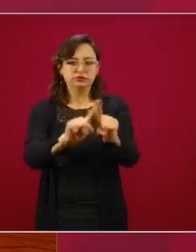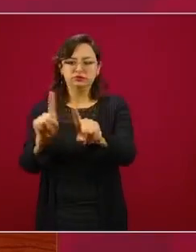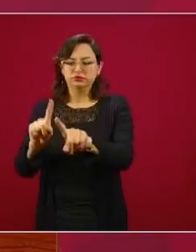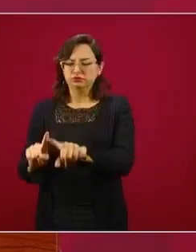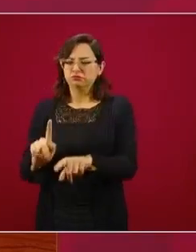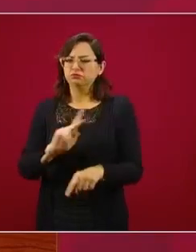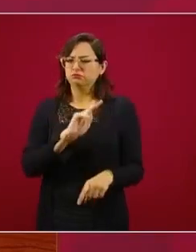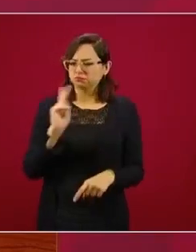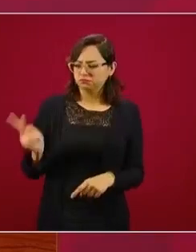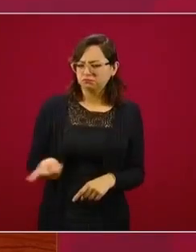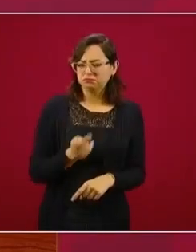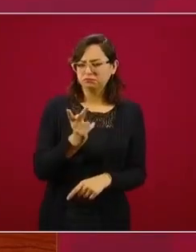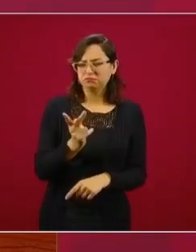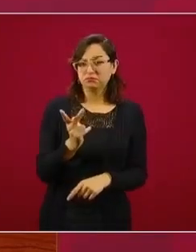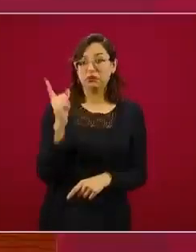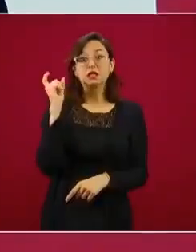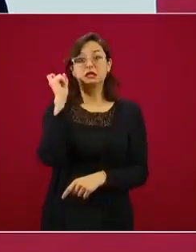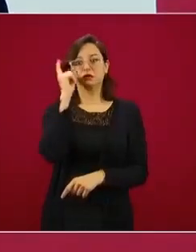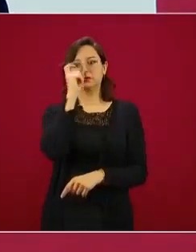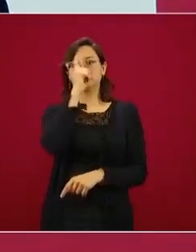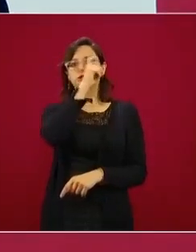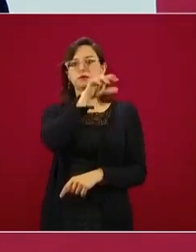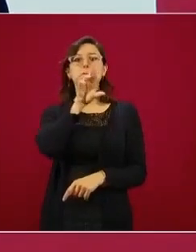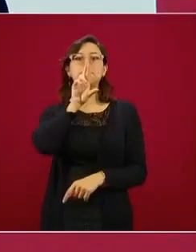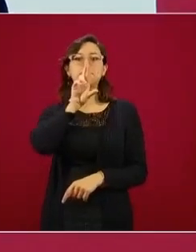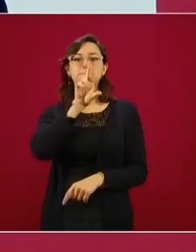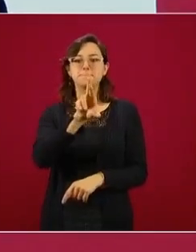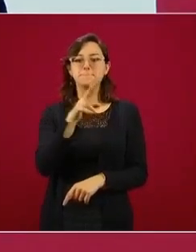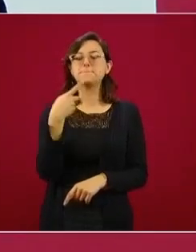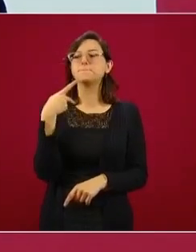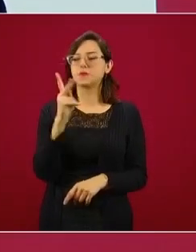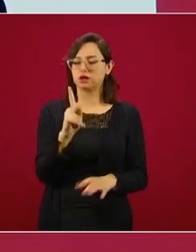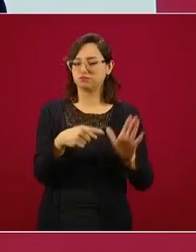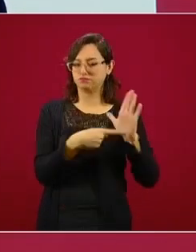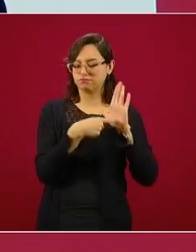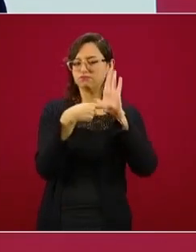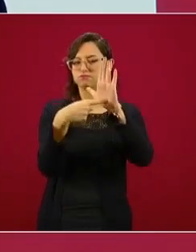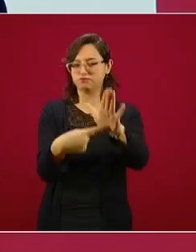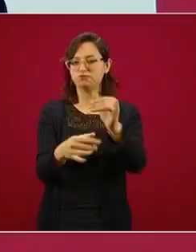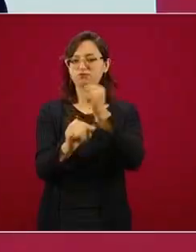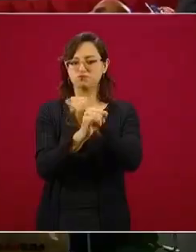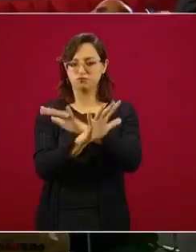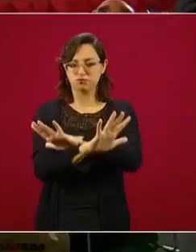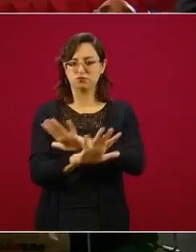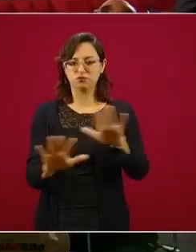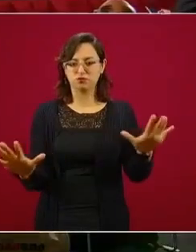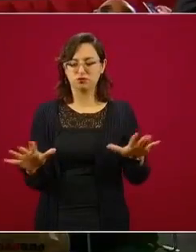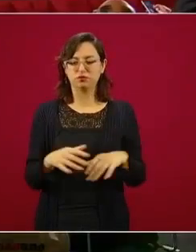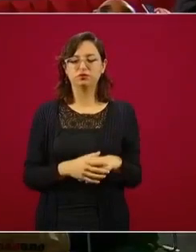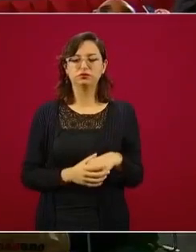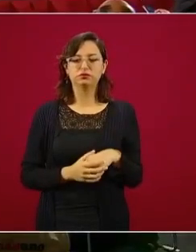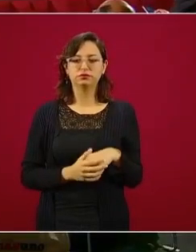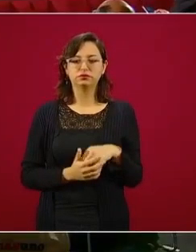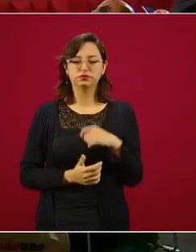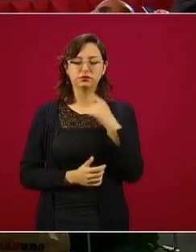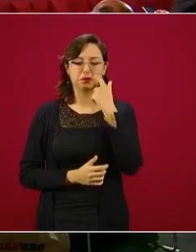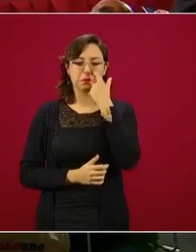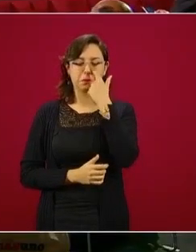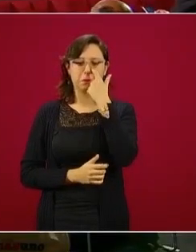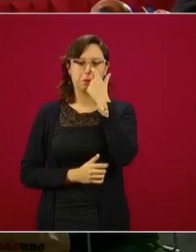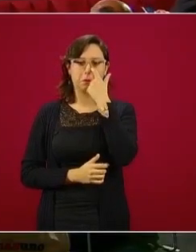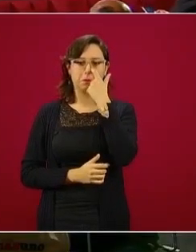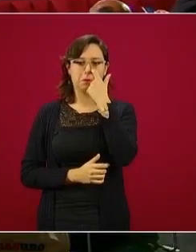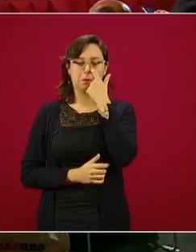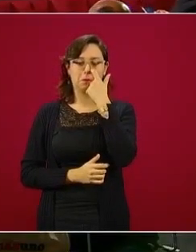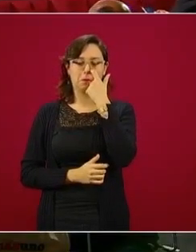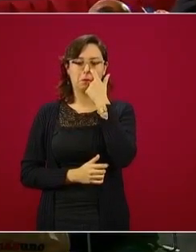reto, sí lo fue en parte, pero es una necesidad y les voy a presentar los datos más relevantes. ¿Sí? ¿Me puede dar el